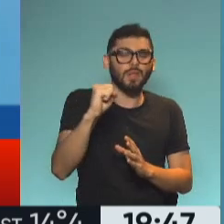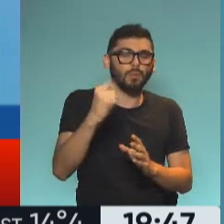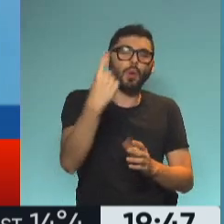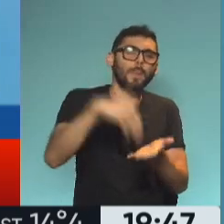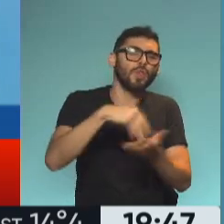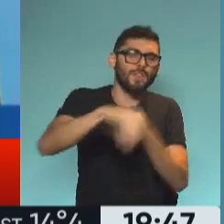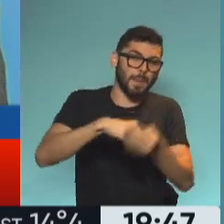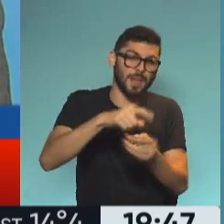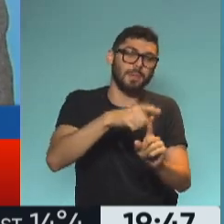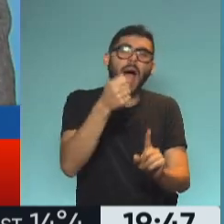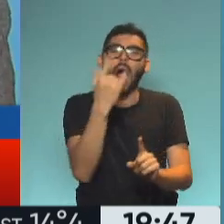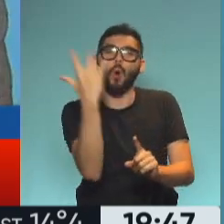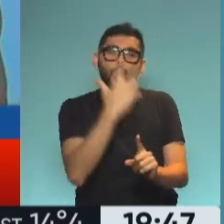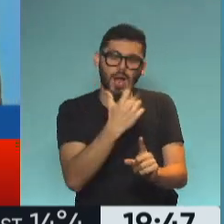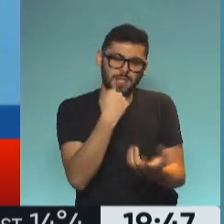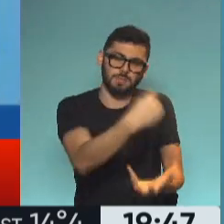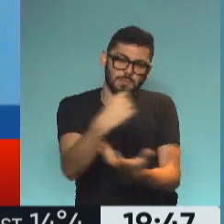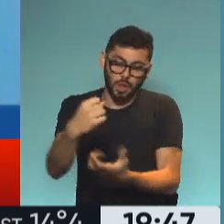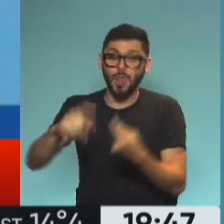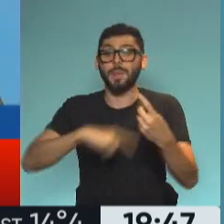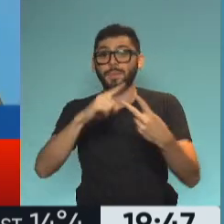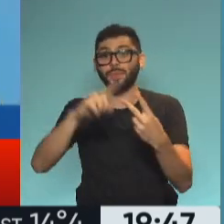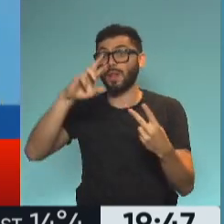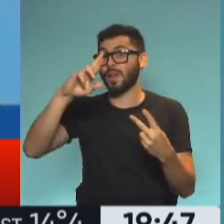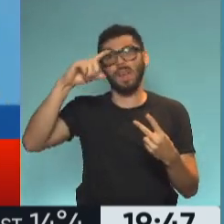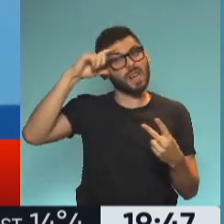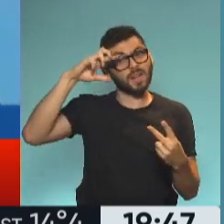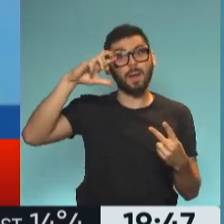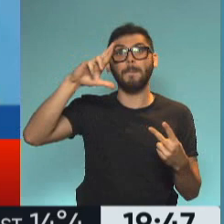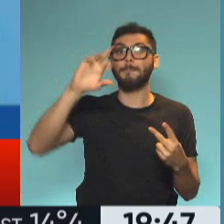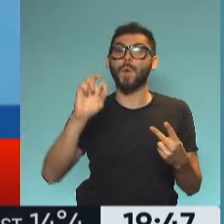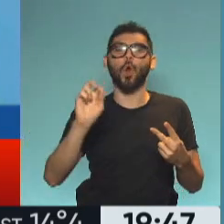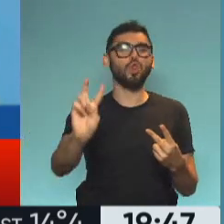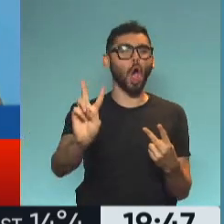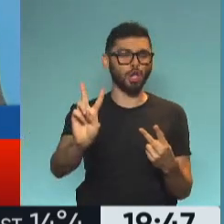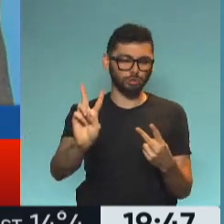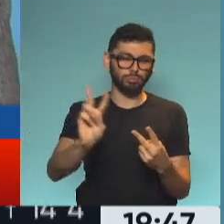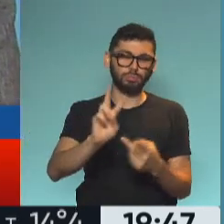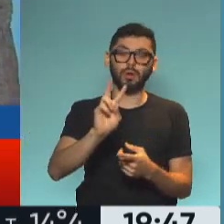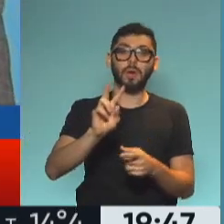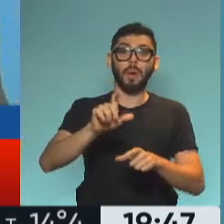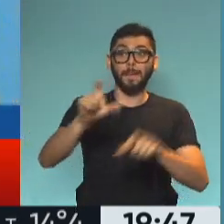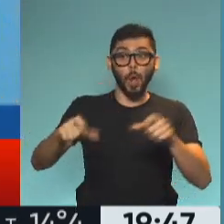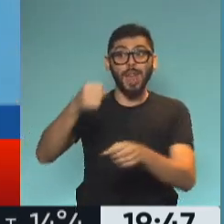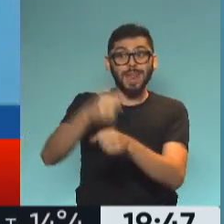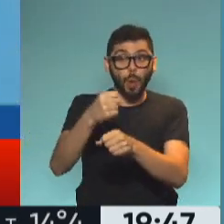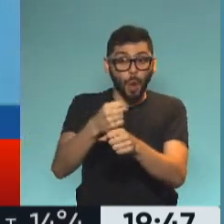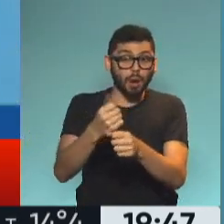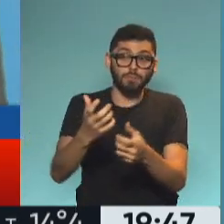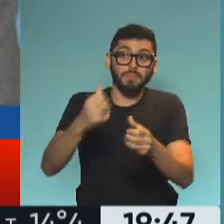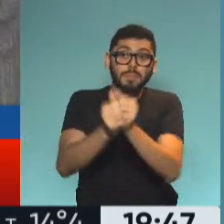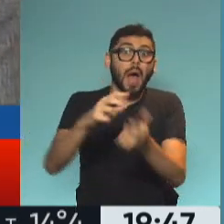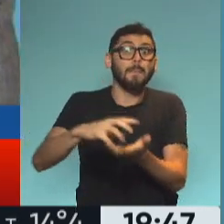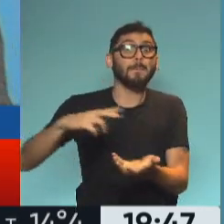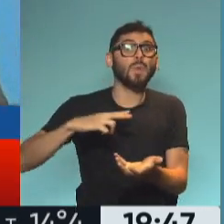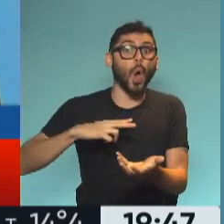básicamente tiene asignación universal por hijo. Luego el repro, que es, lo llamamos el repro 2, que es el pago de 22.000 pesos a quienes trabajan en el sector privado.